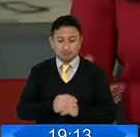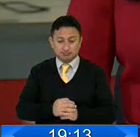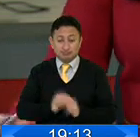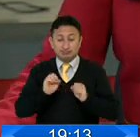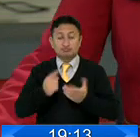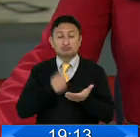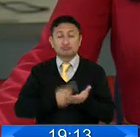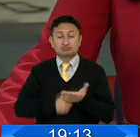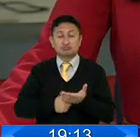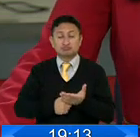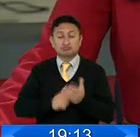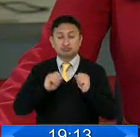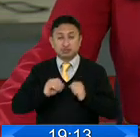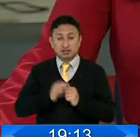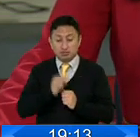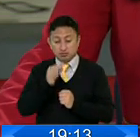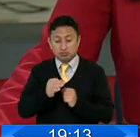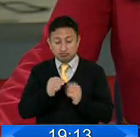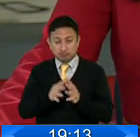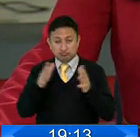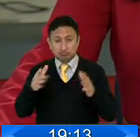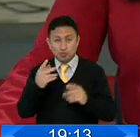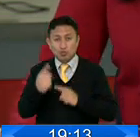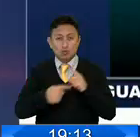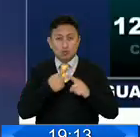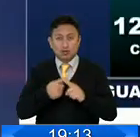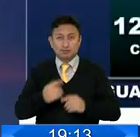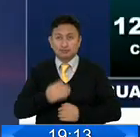mientras se analiza el avance de la pandemia.